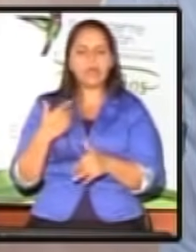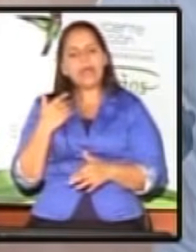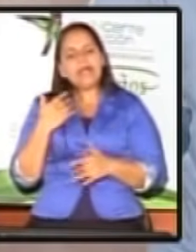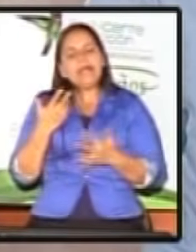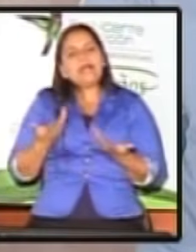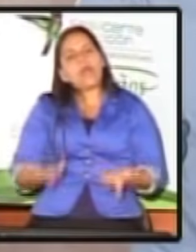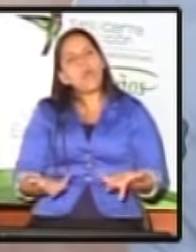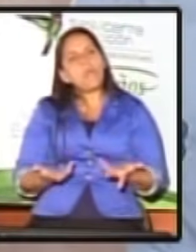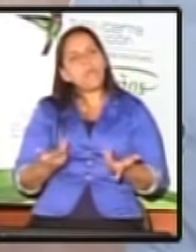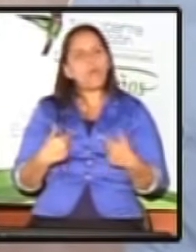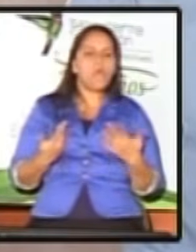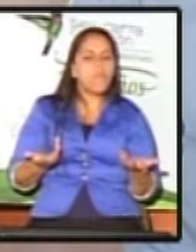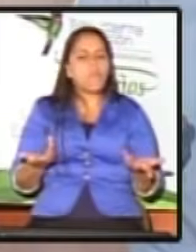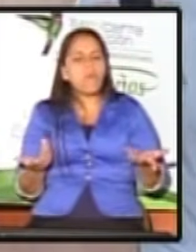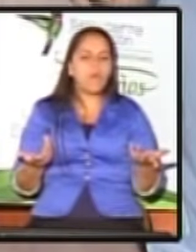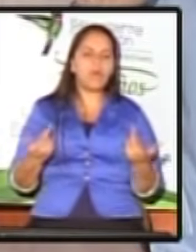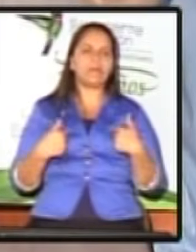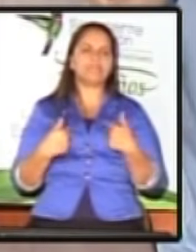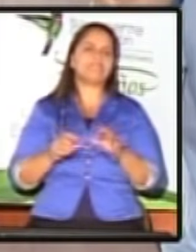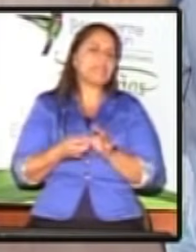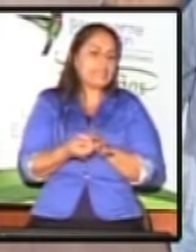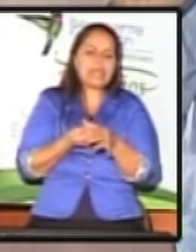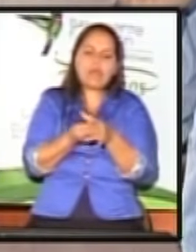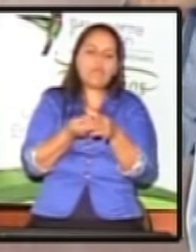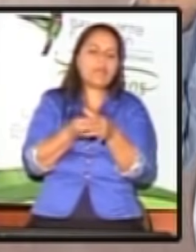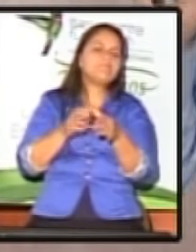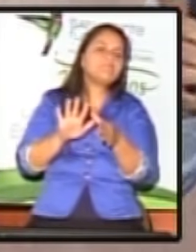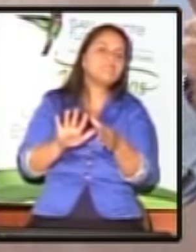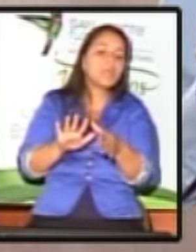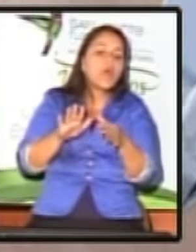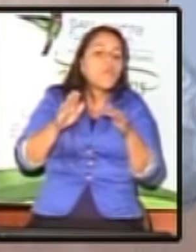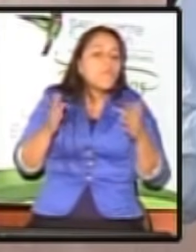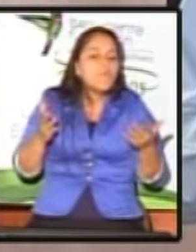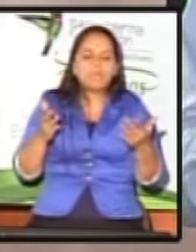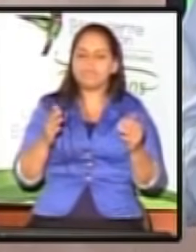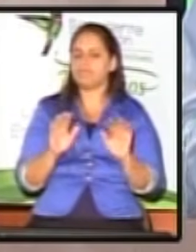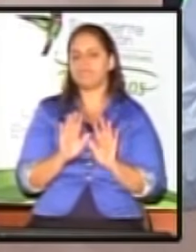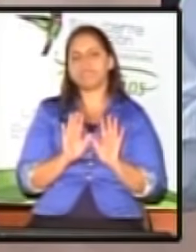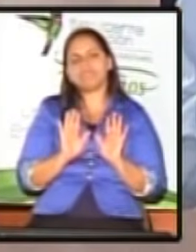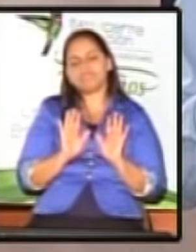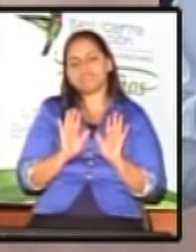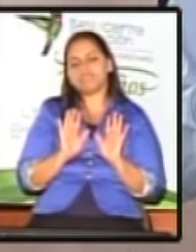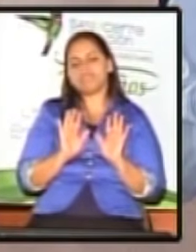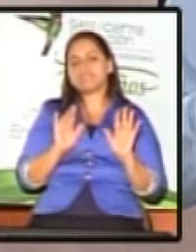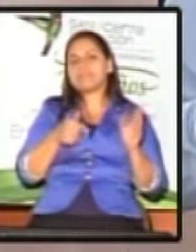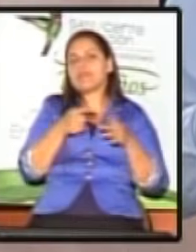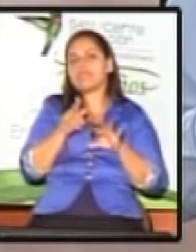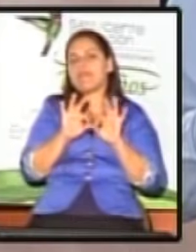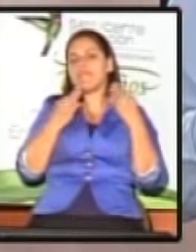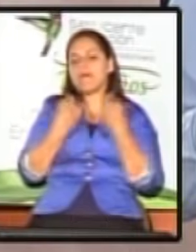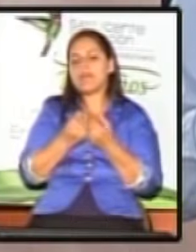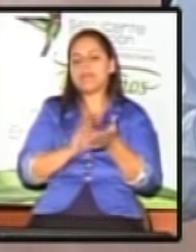alterado en la replicación celular. El por qué y el para qué es un proceso que el paciente con la familia